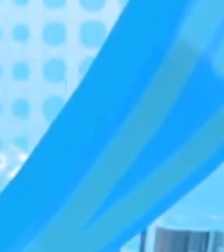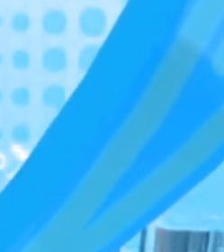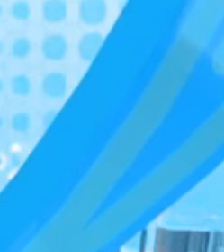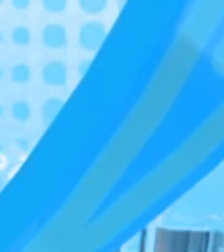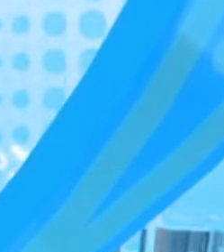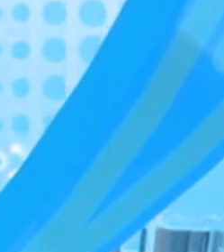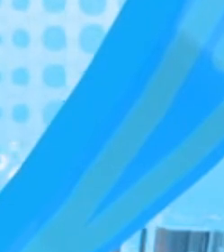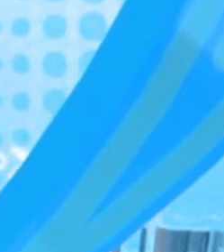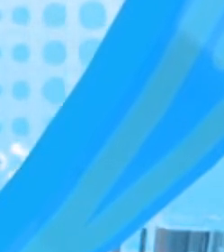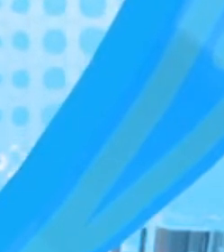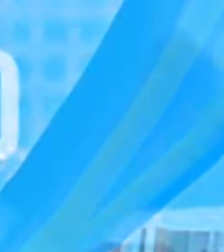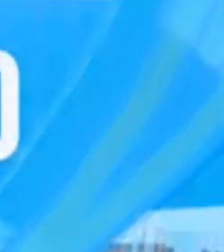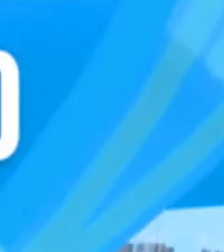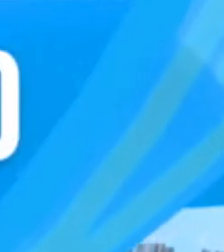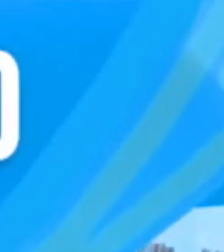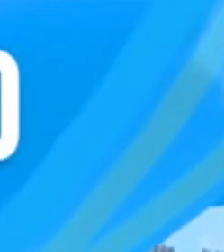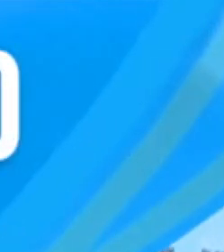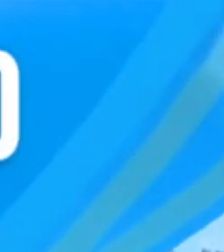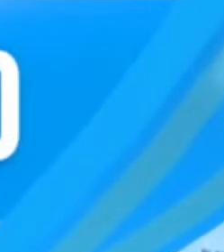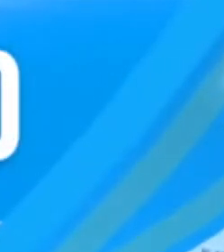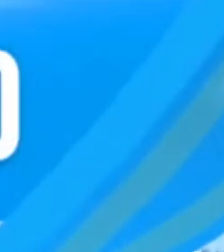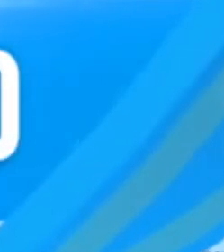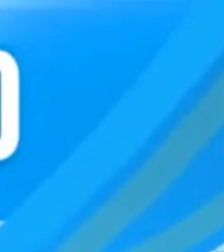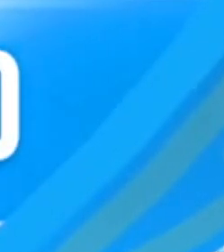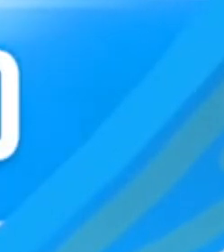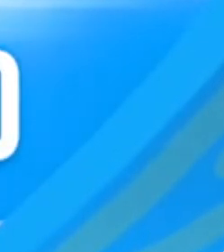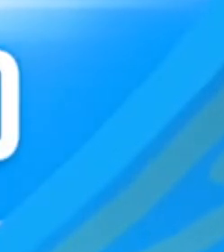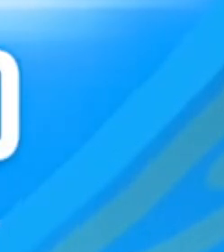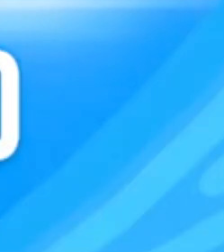Banco Popular presentó el tipo de cambio.